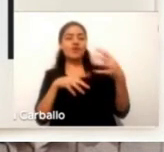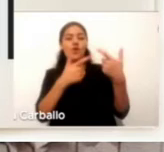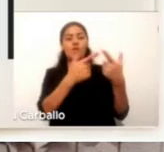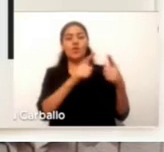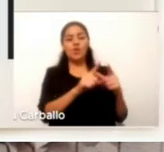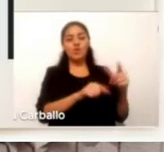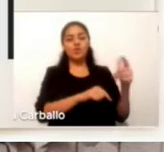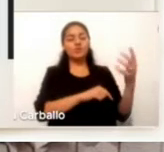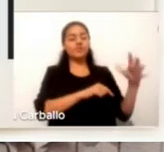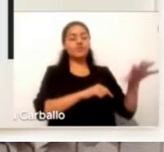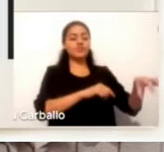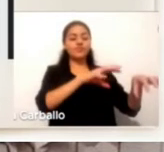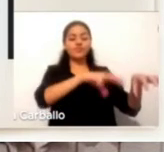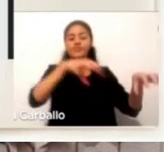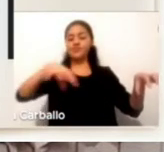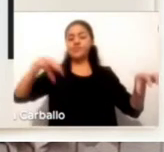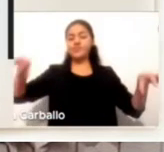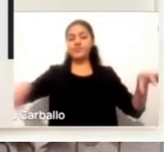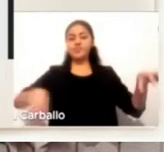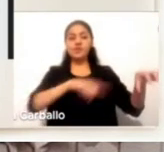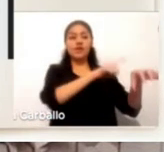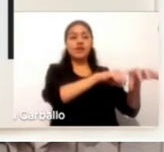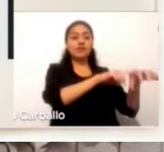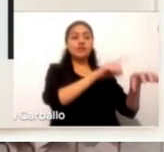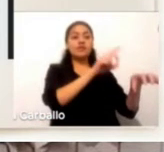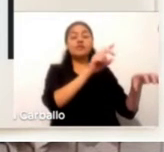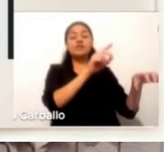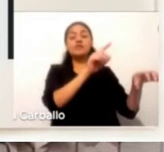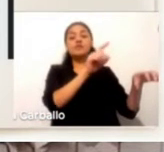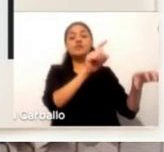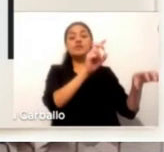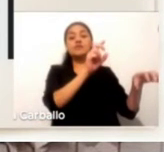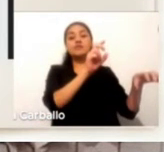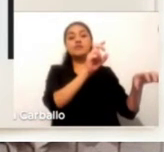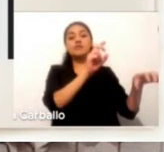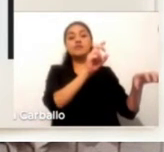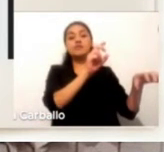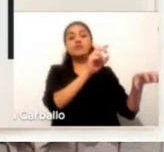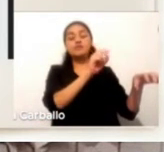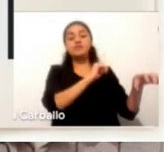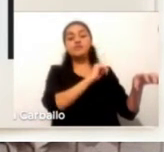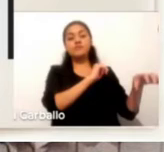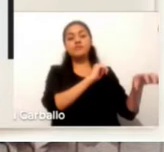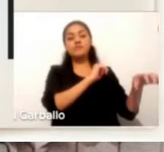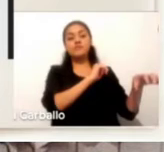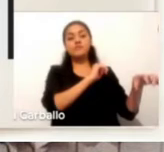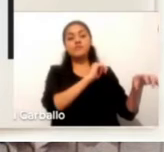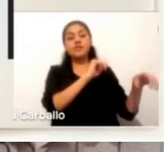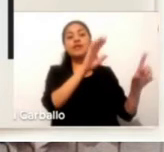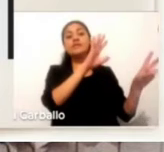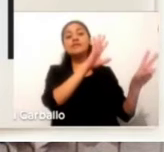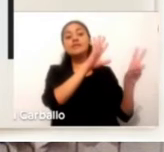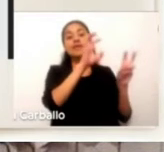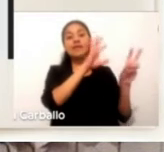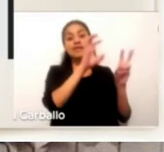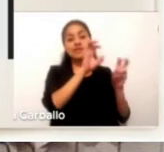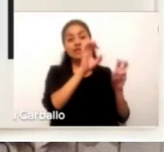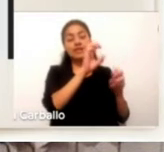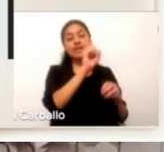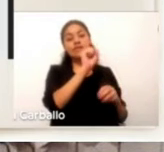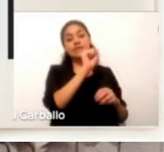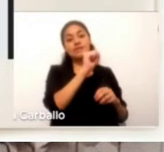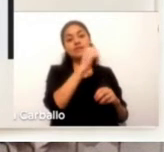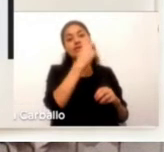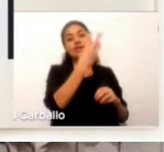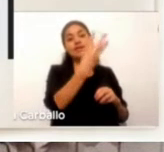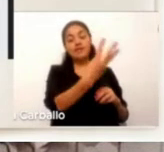1, compuesto por 773 casillas, en las que las personas funcionarias impugnadas, o bien las personas